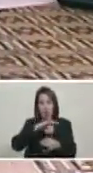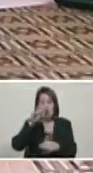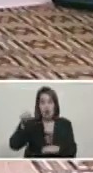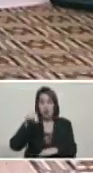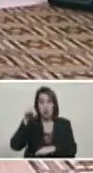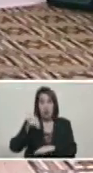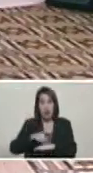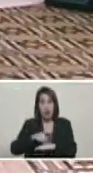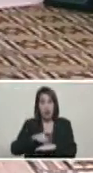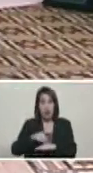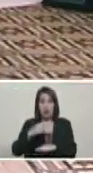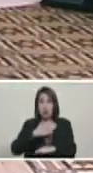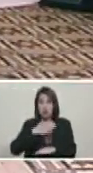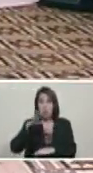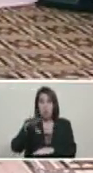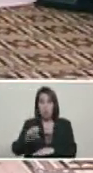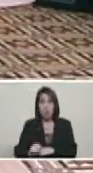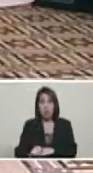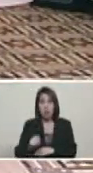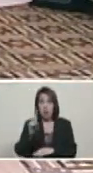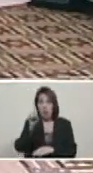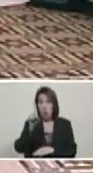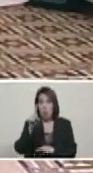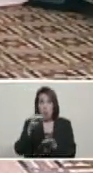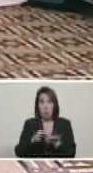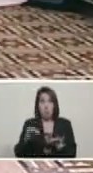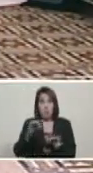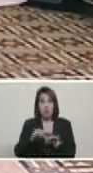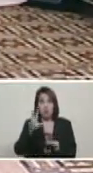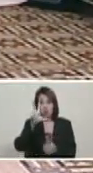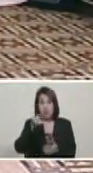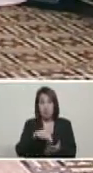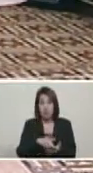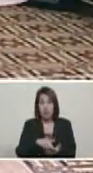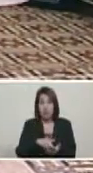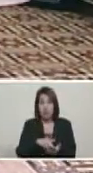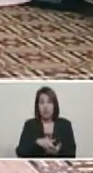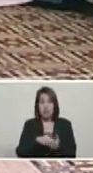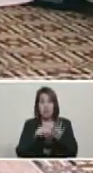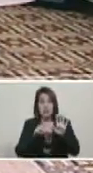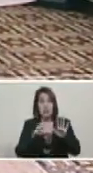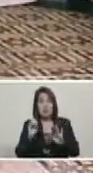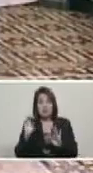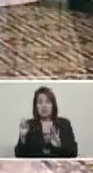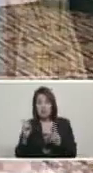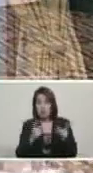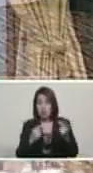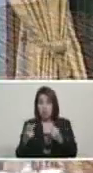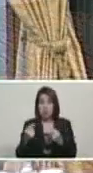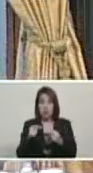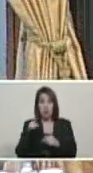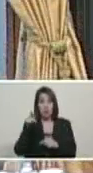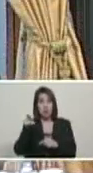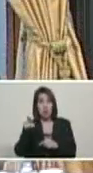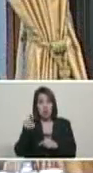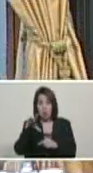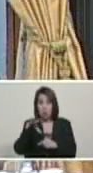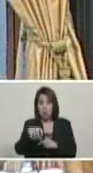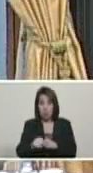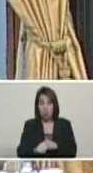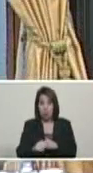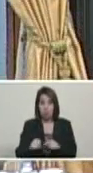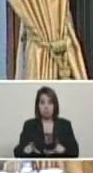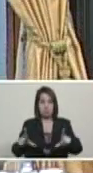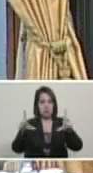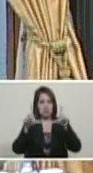Yo compré un certificado de un petro en 3.600 bolívares. Y usted compró, y ese certificado